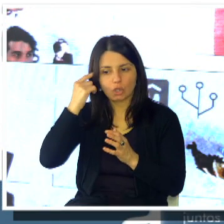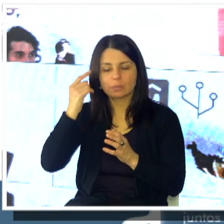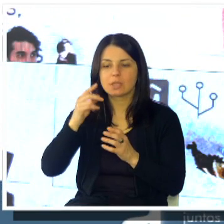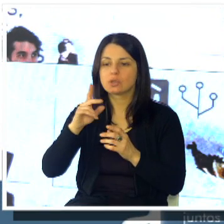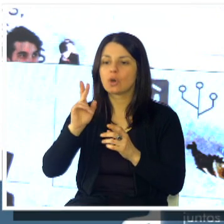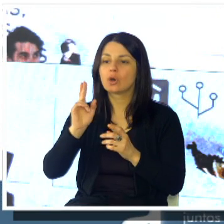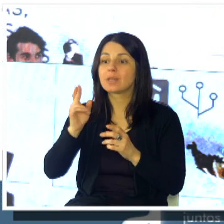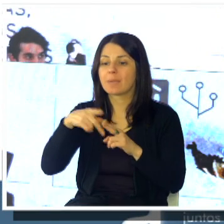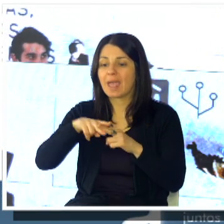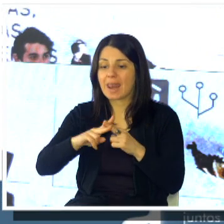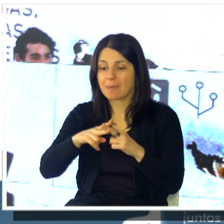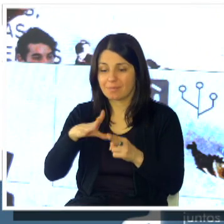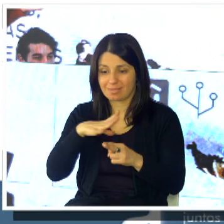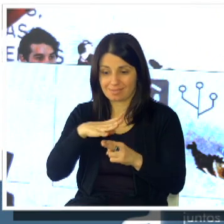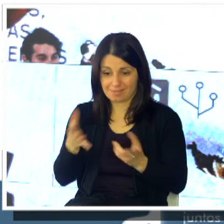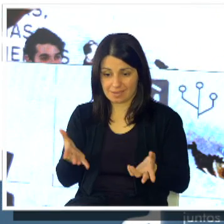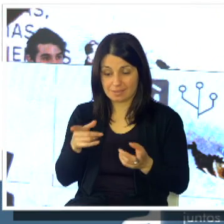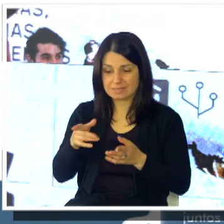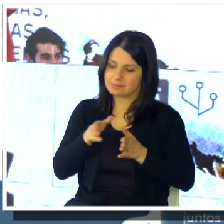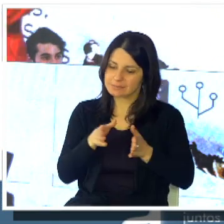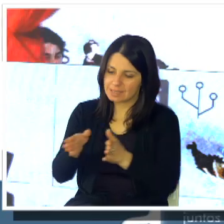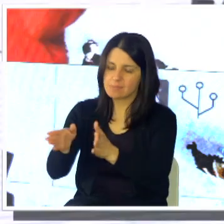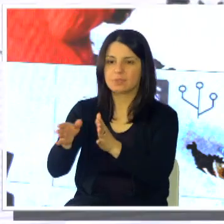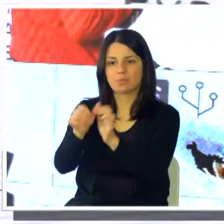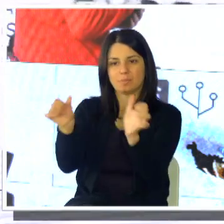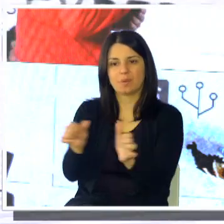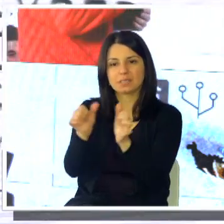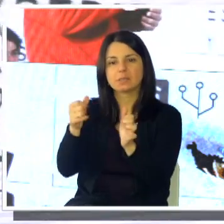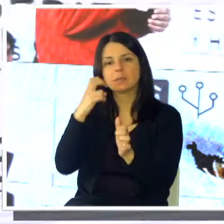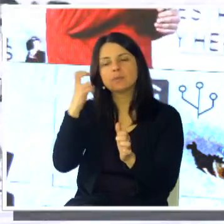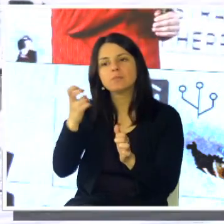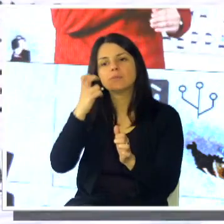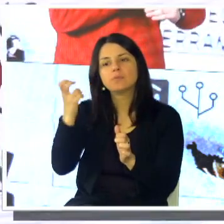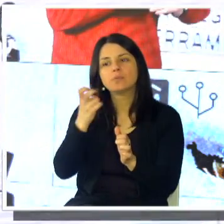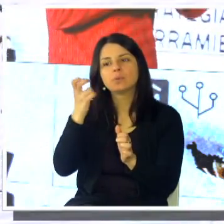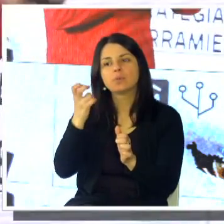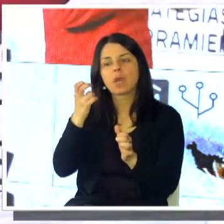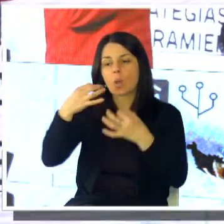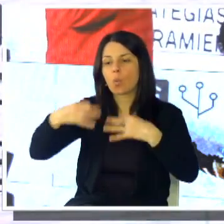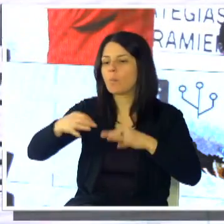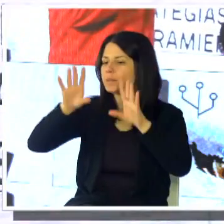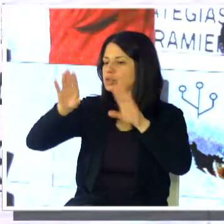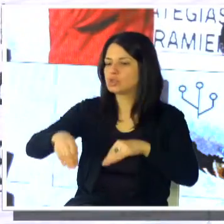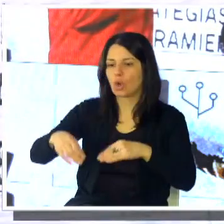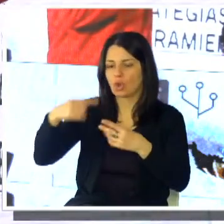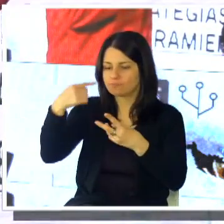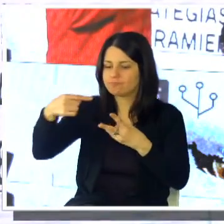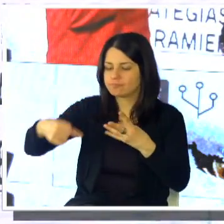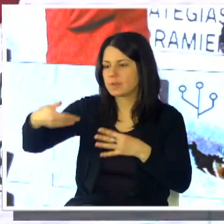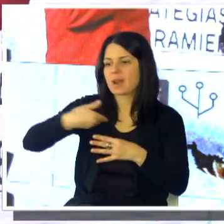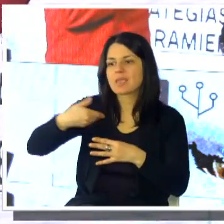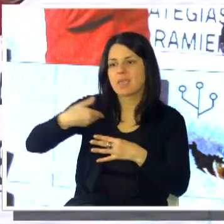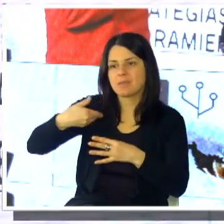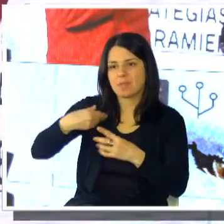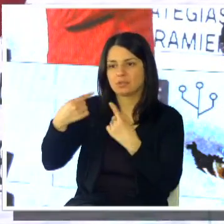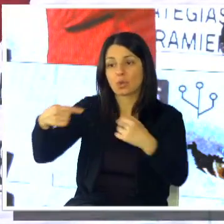recursos. Ese es un camino, tratar de cumplir con todo ese stack de requerimiento de Internet de